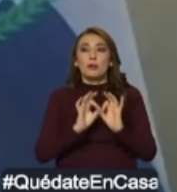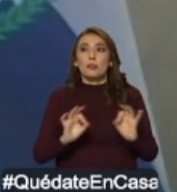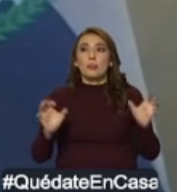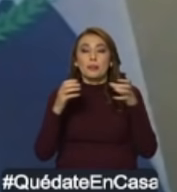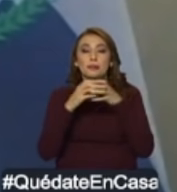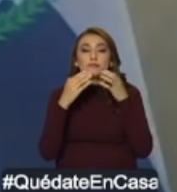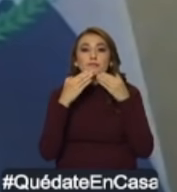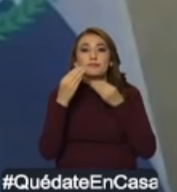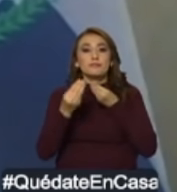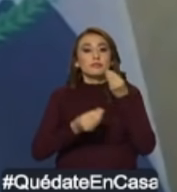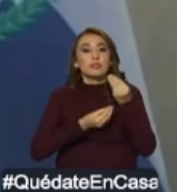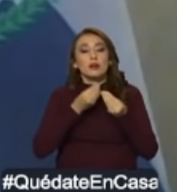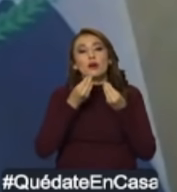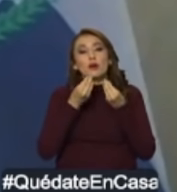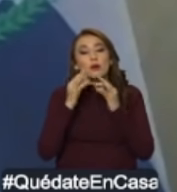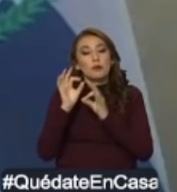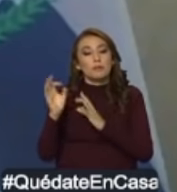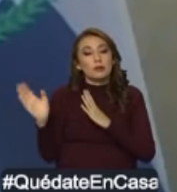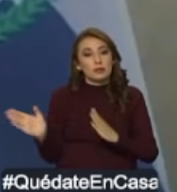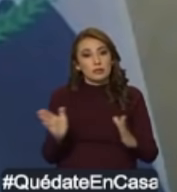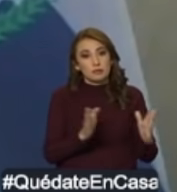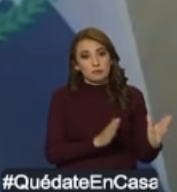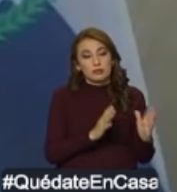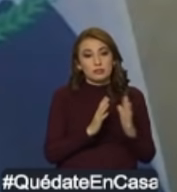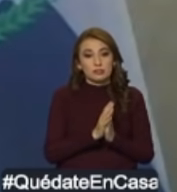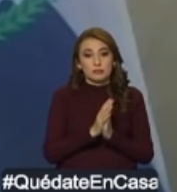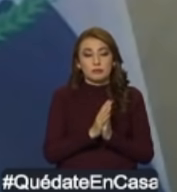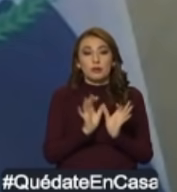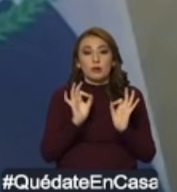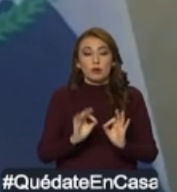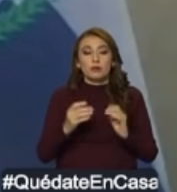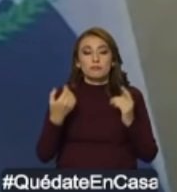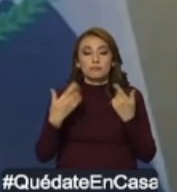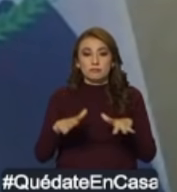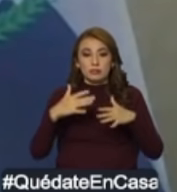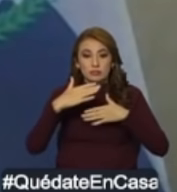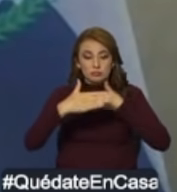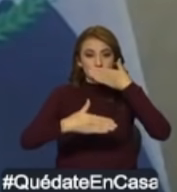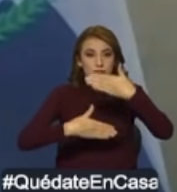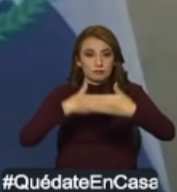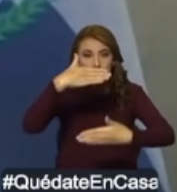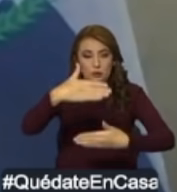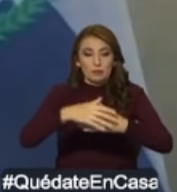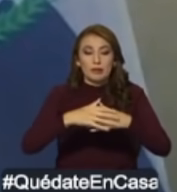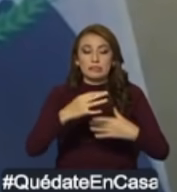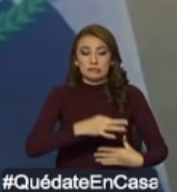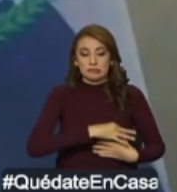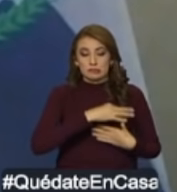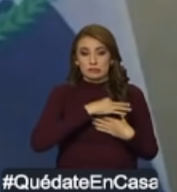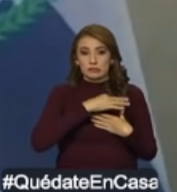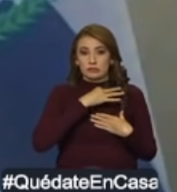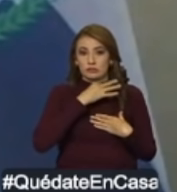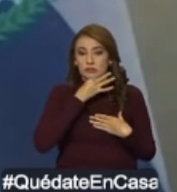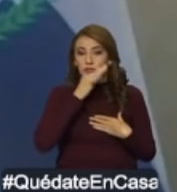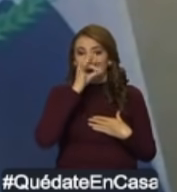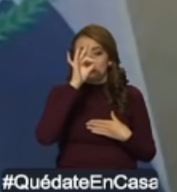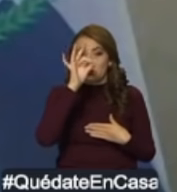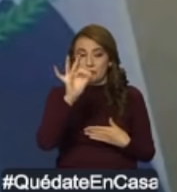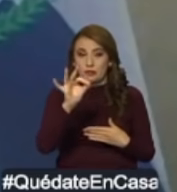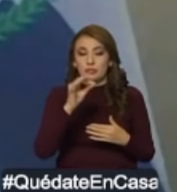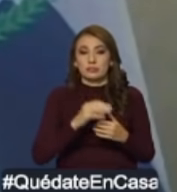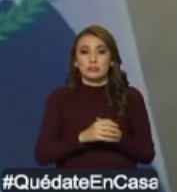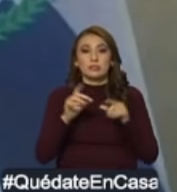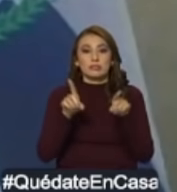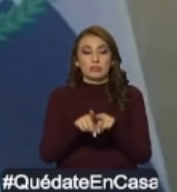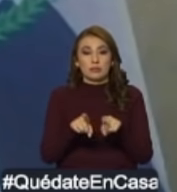contención adoptadas demuestran que tienen un impacto positivo en la tasa de contagio, en la propagación del